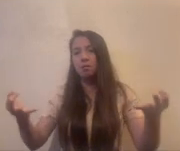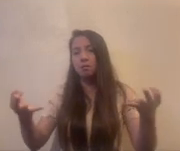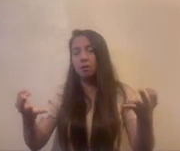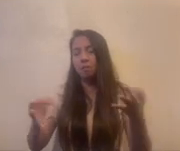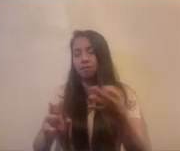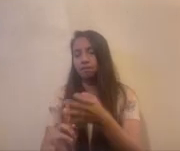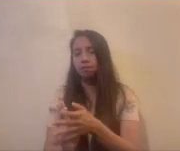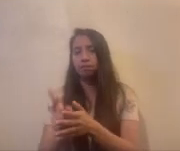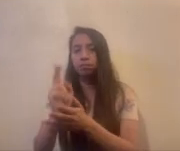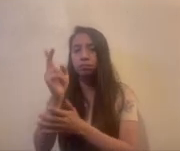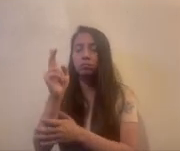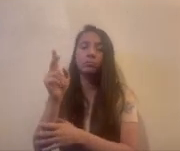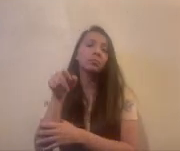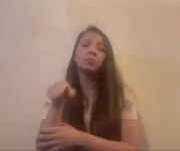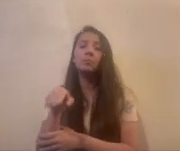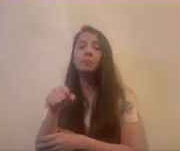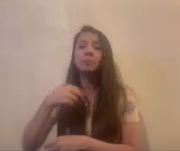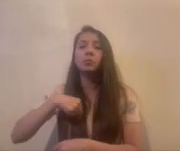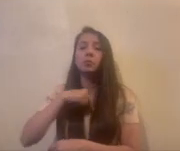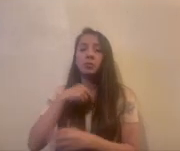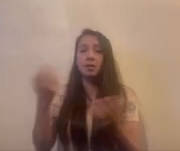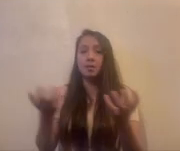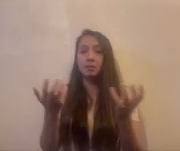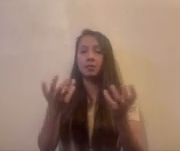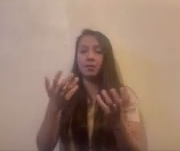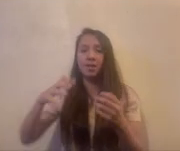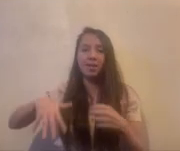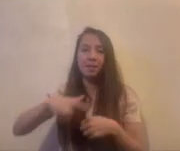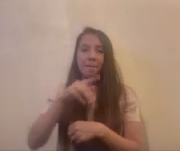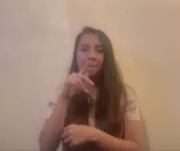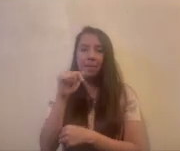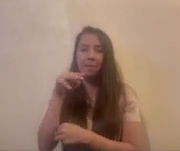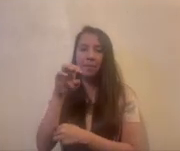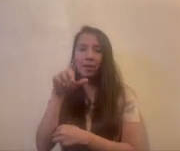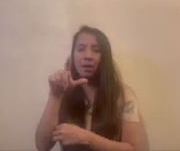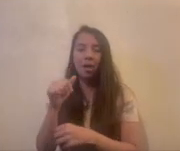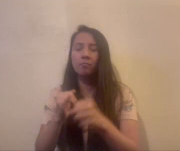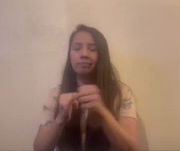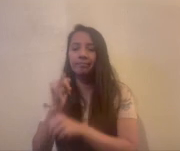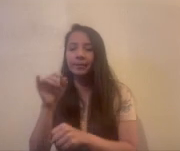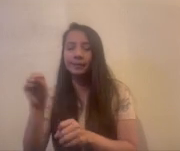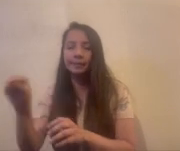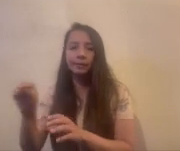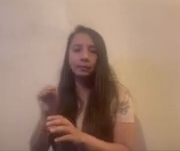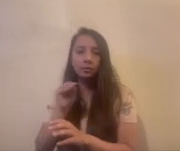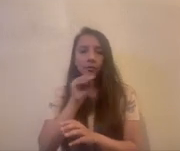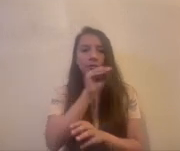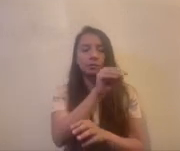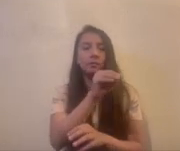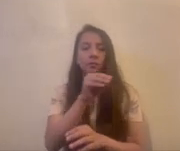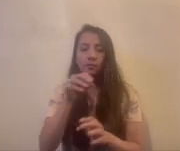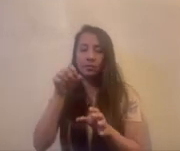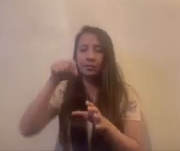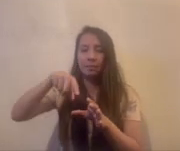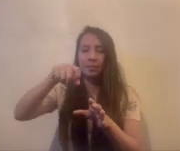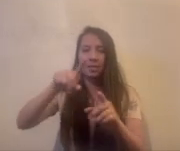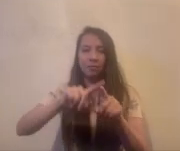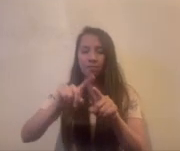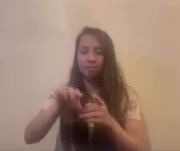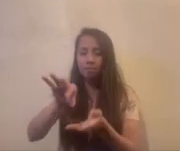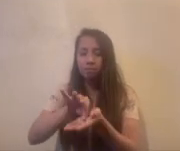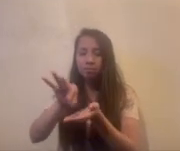terrestre. Lo que nosotros hemos realizado, como ya les ha contado Pamela, ha sido someter al conjunto